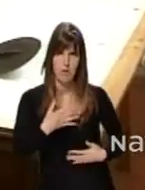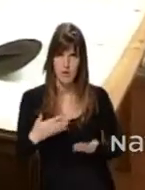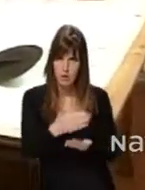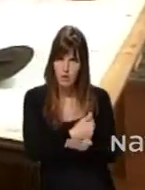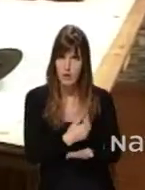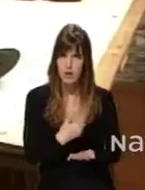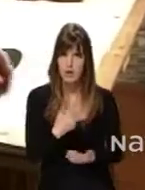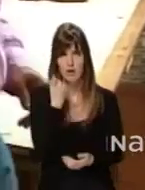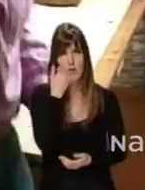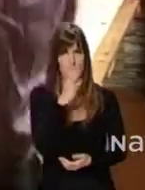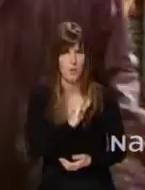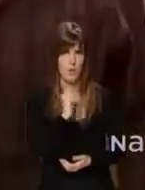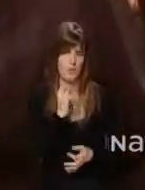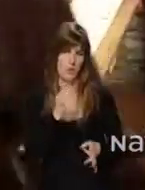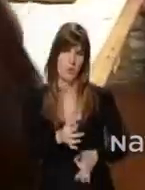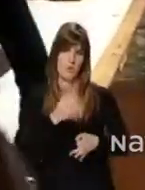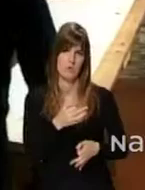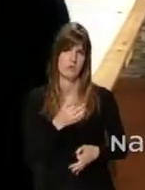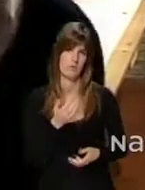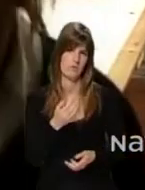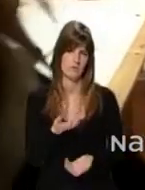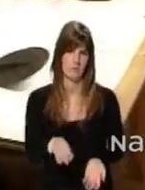a mí. Bueno, como siempre.